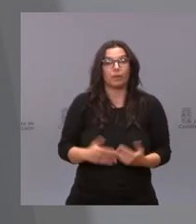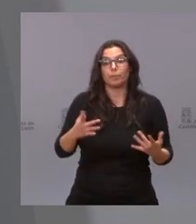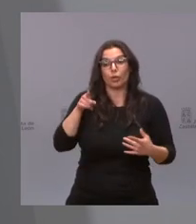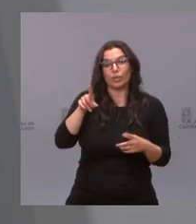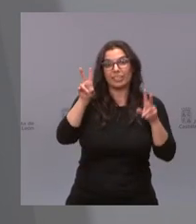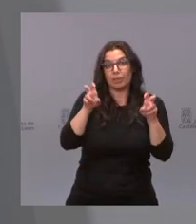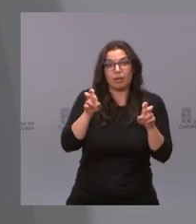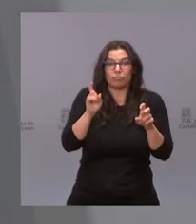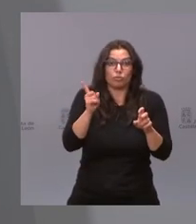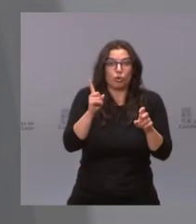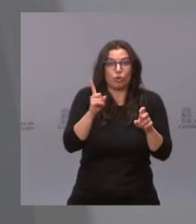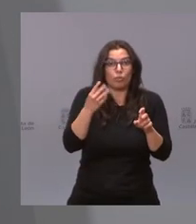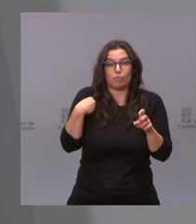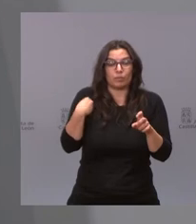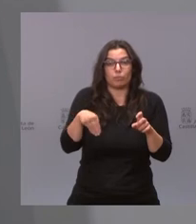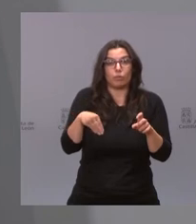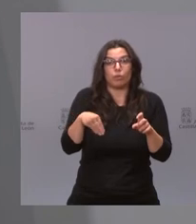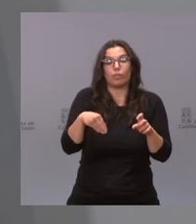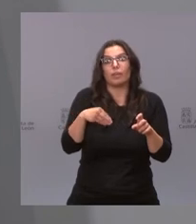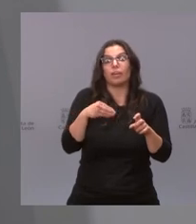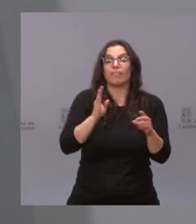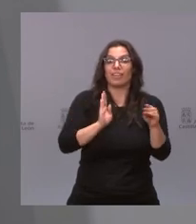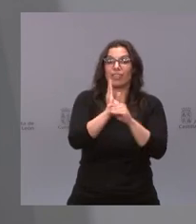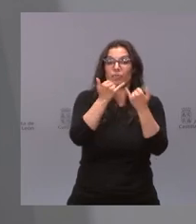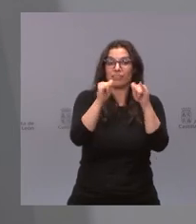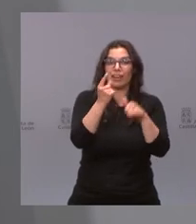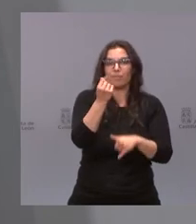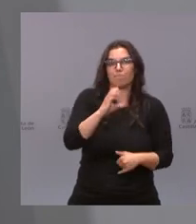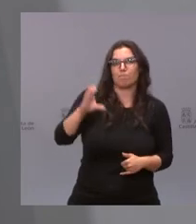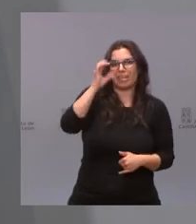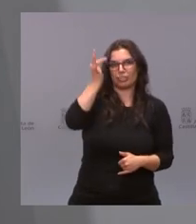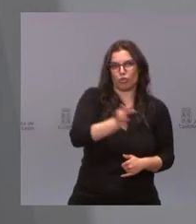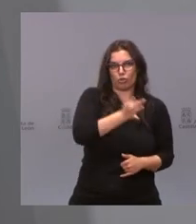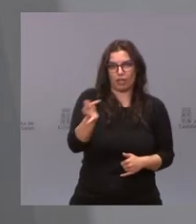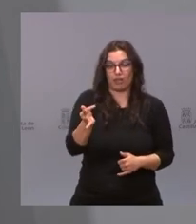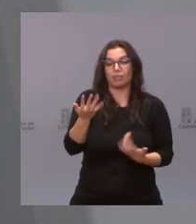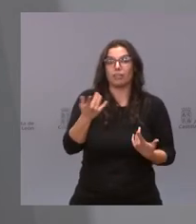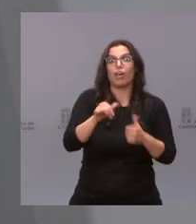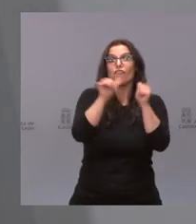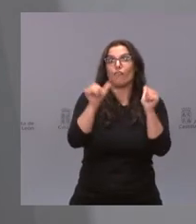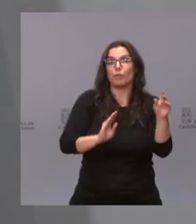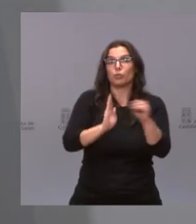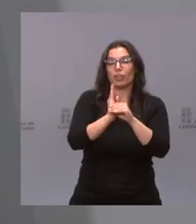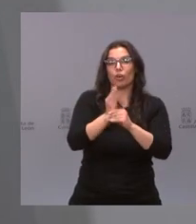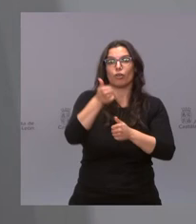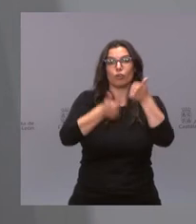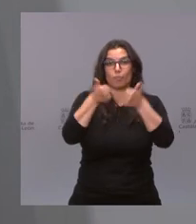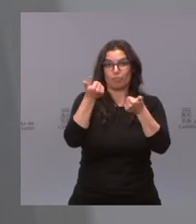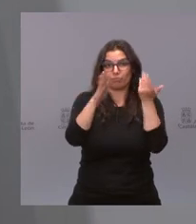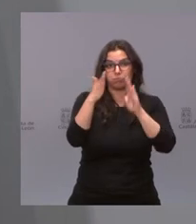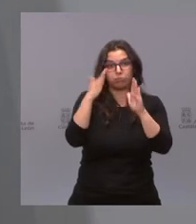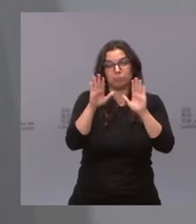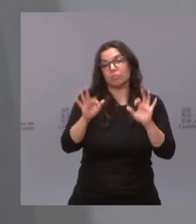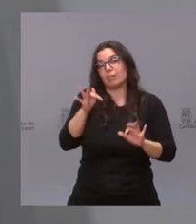aquí no es más que eso. Incremento de la financiación de los festivales, concurrencia competitiva y transparencia. Eso es lo que ha